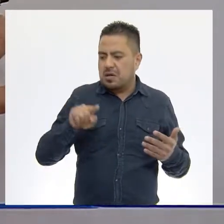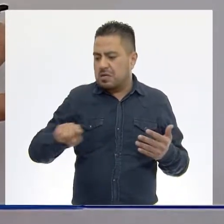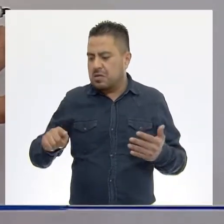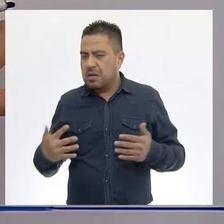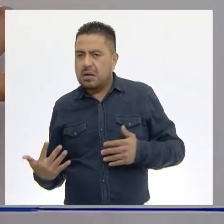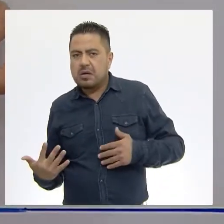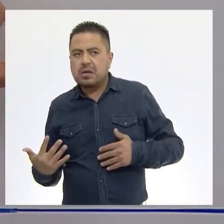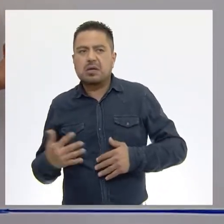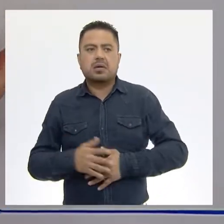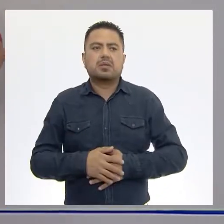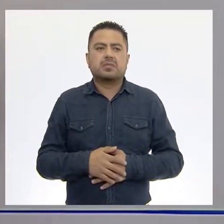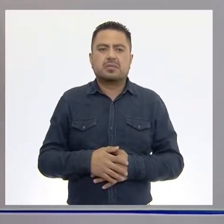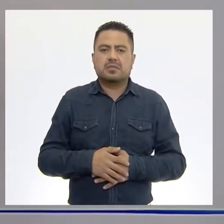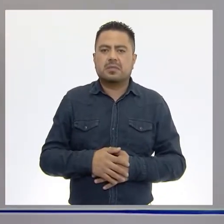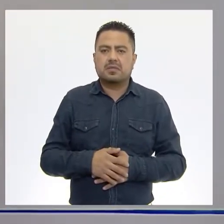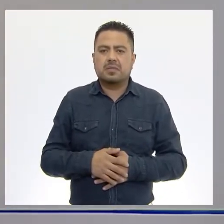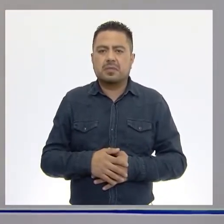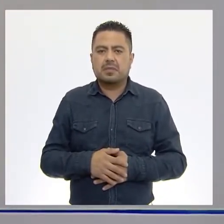4/5,